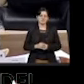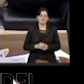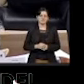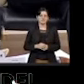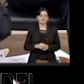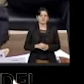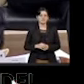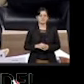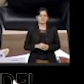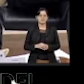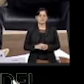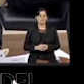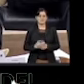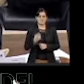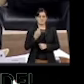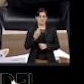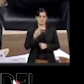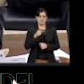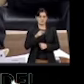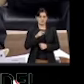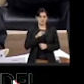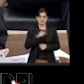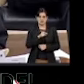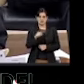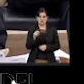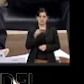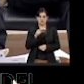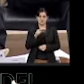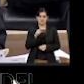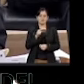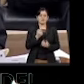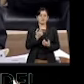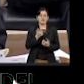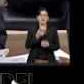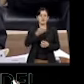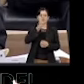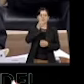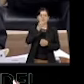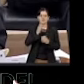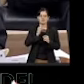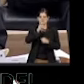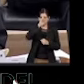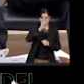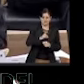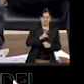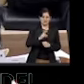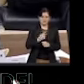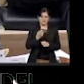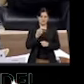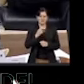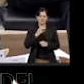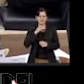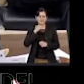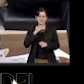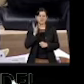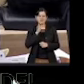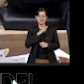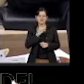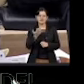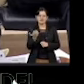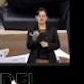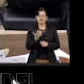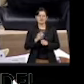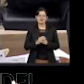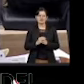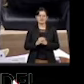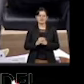si eso no es censura, no puedes ir a oligarquía corrupta. No, la Hora Nacional está apoyando